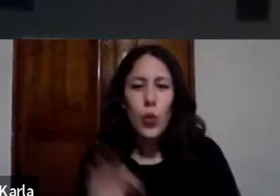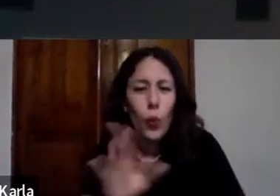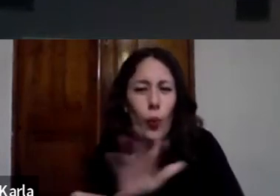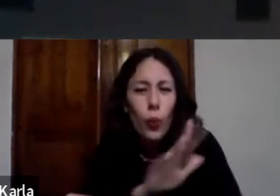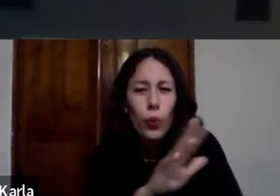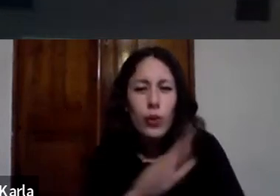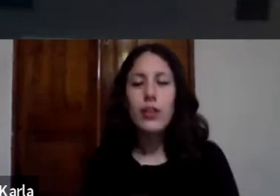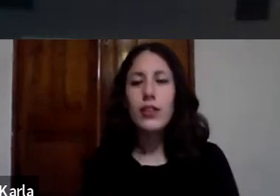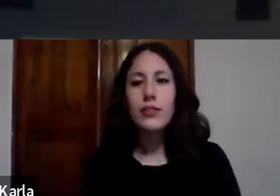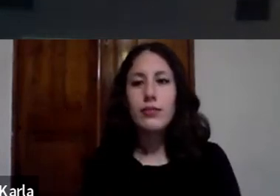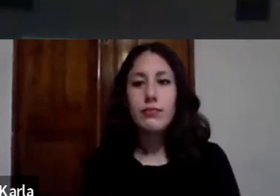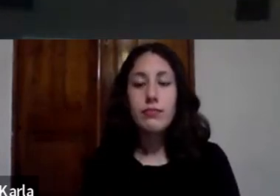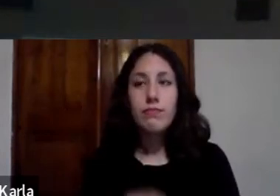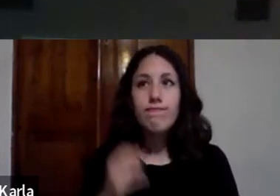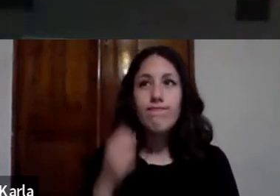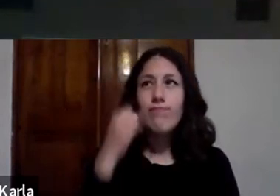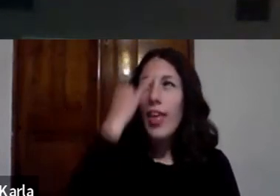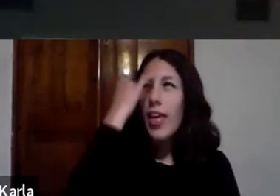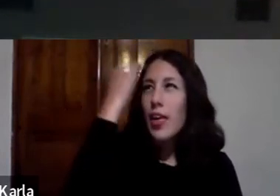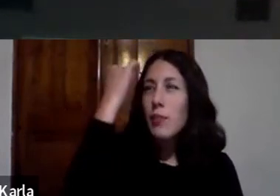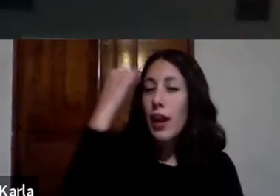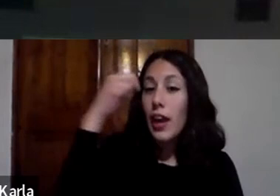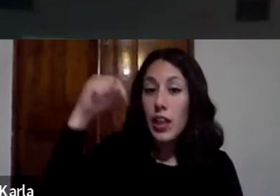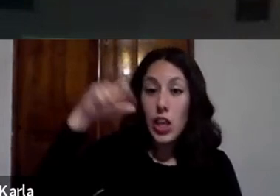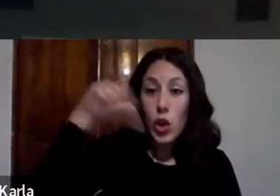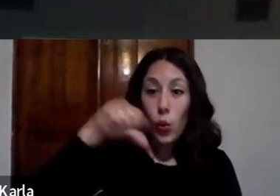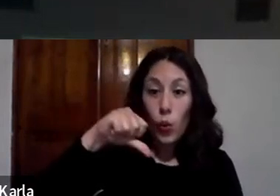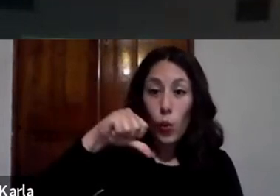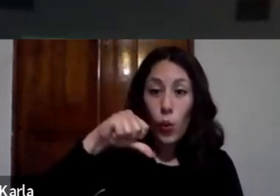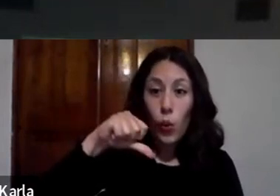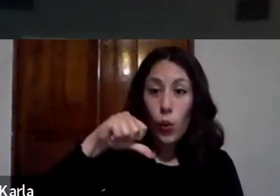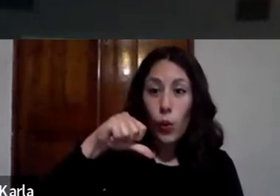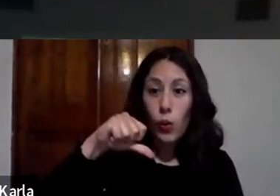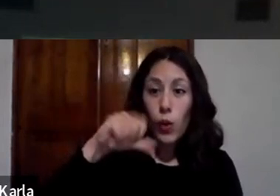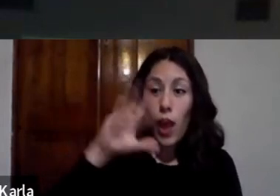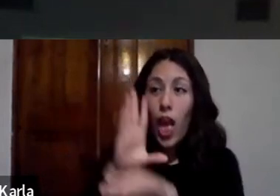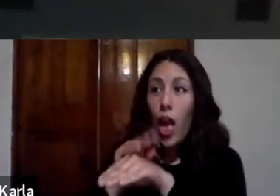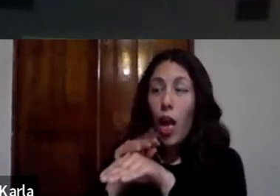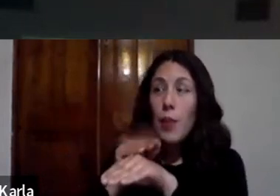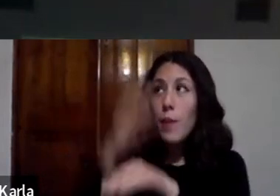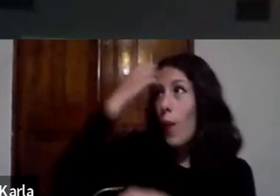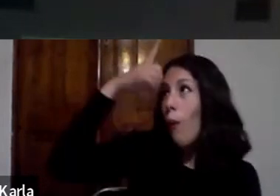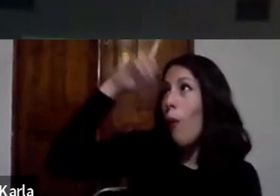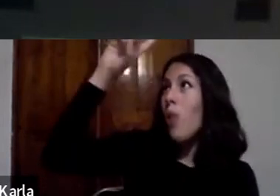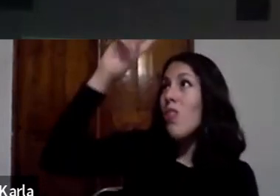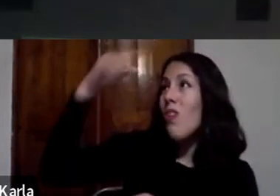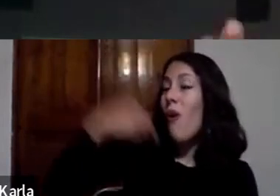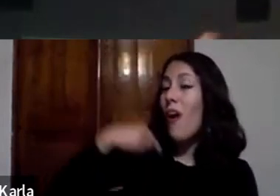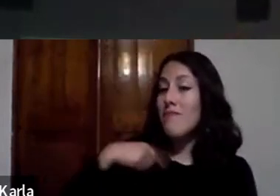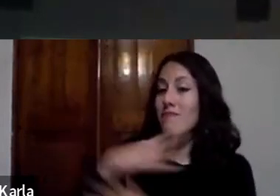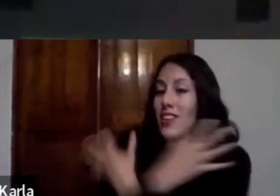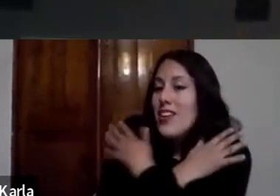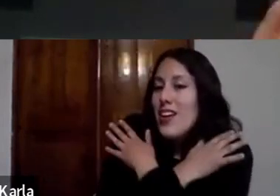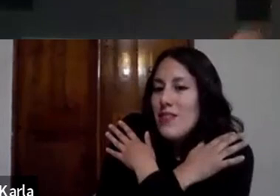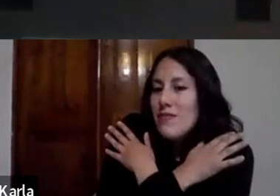Imagínate en esta oportunidad, esta noche, de que hoy nos dejemos abrazar por nuestro papá Dios, por